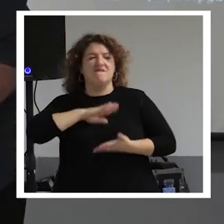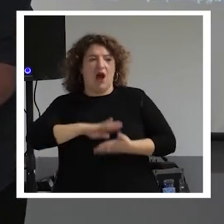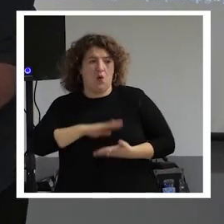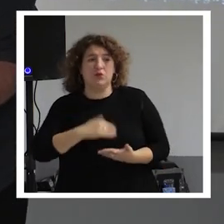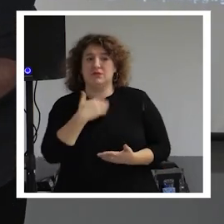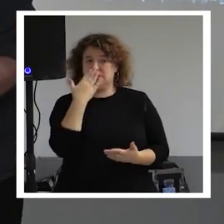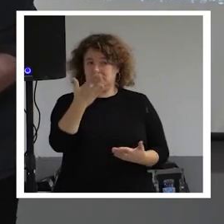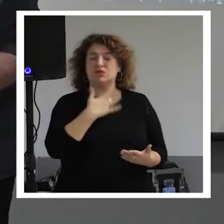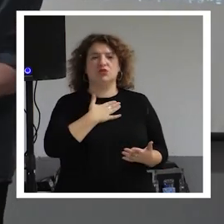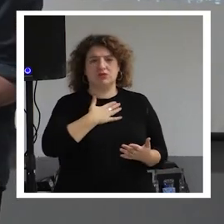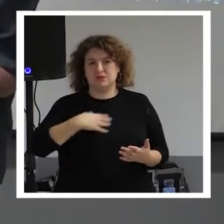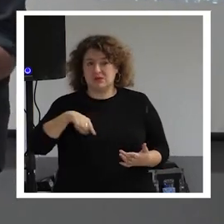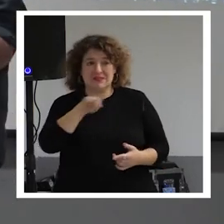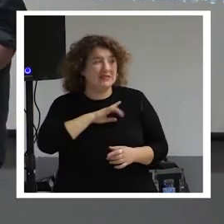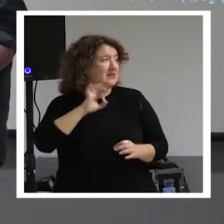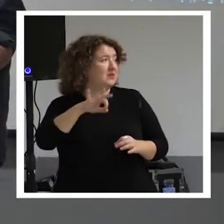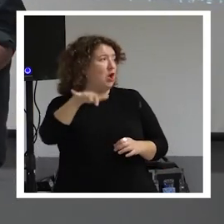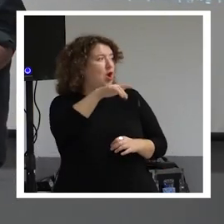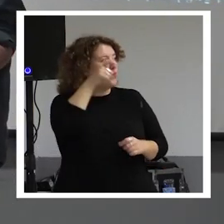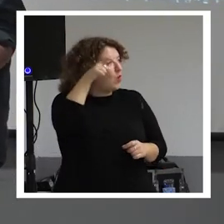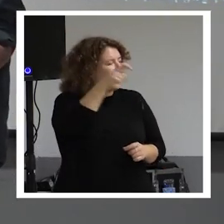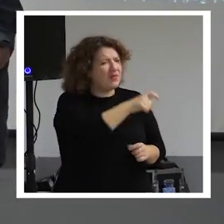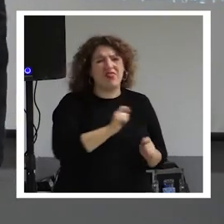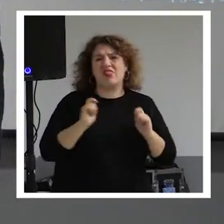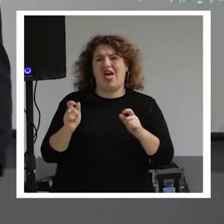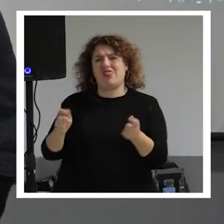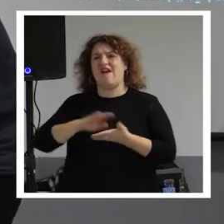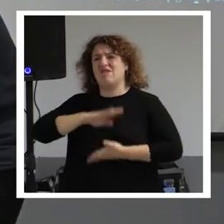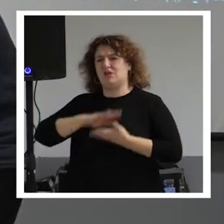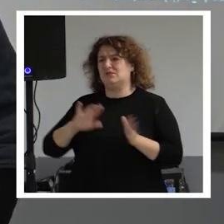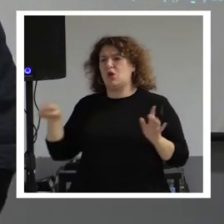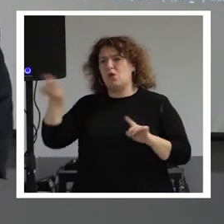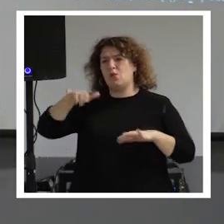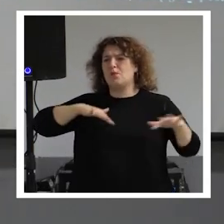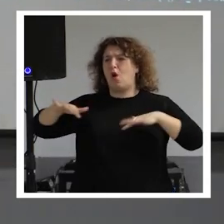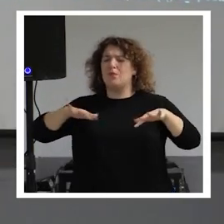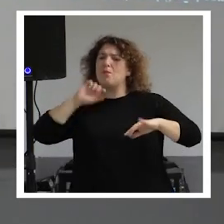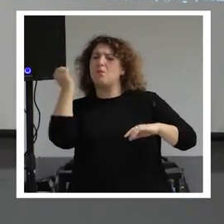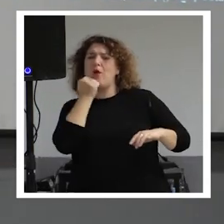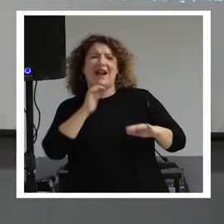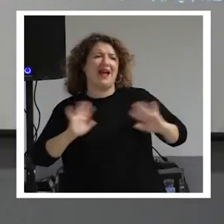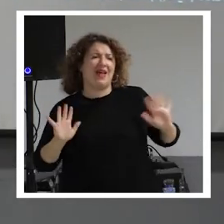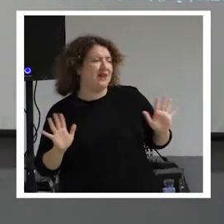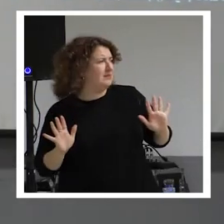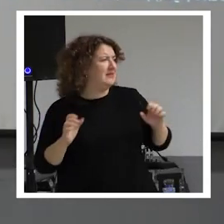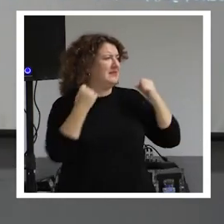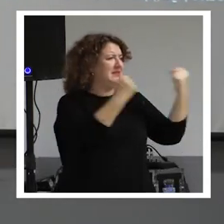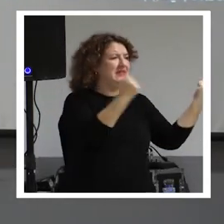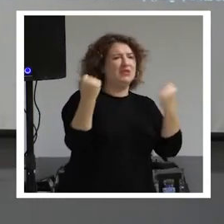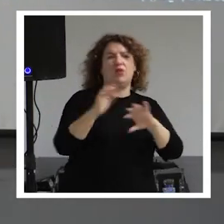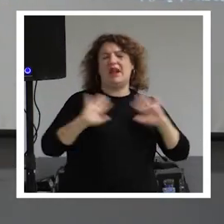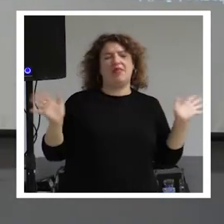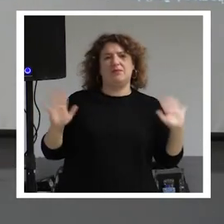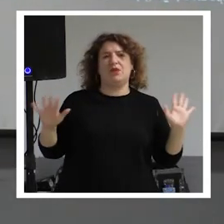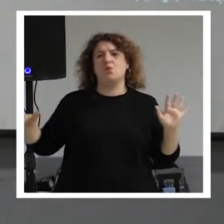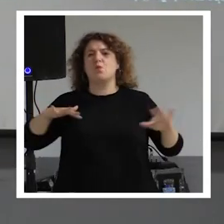puede pedir al pueblo que se organice solamente por ética Entonces el error que cometimos es que no le dimos facultades Y